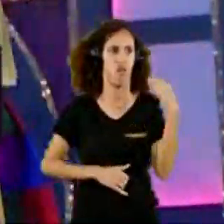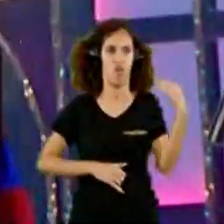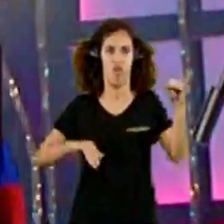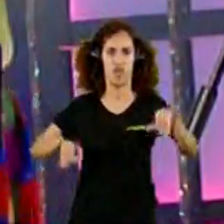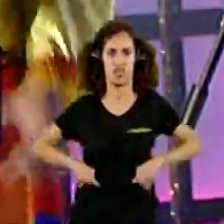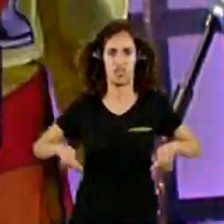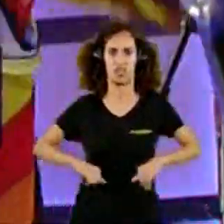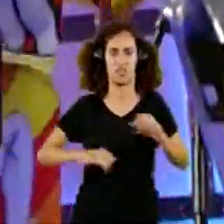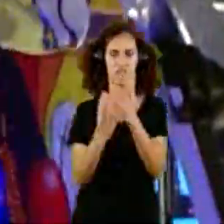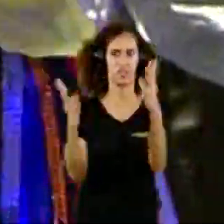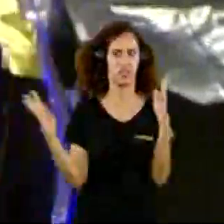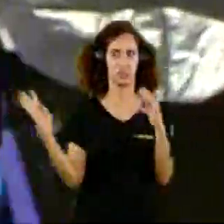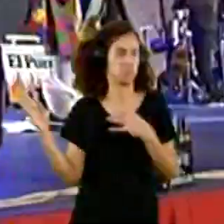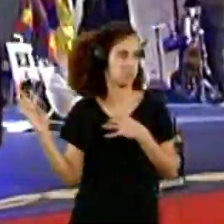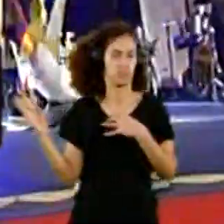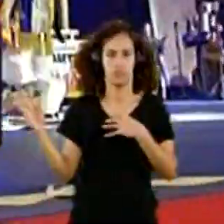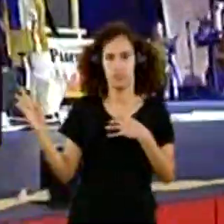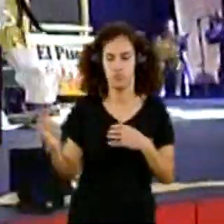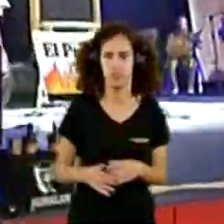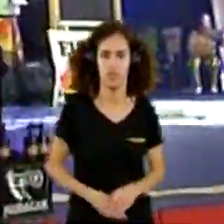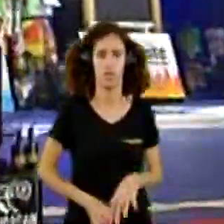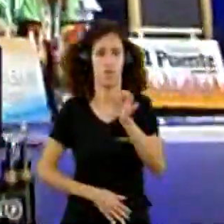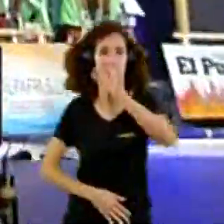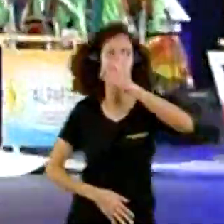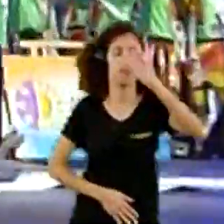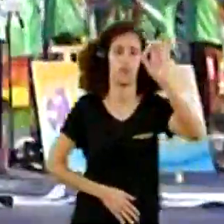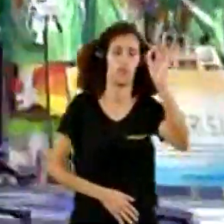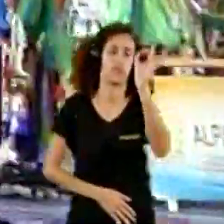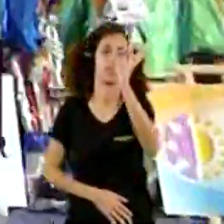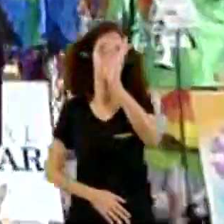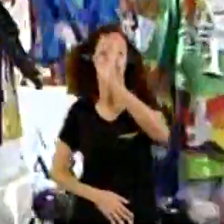de mayangos. Oh,